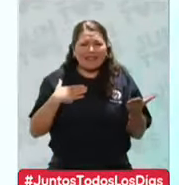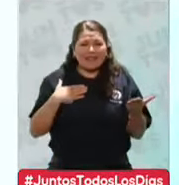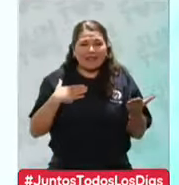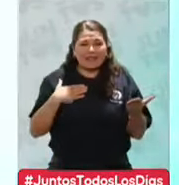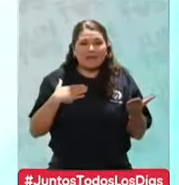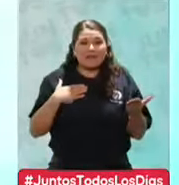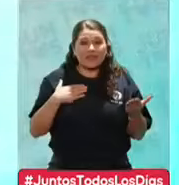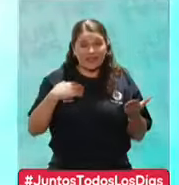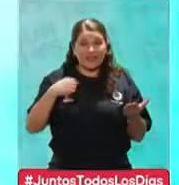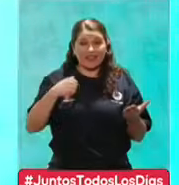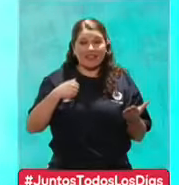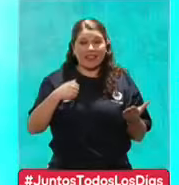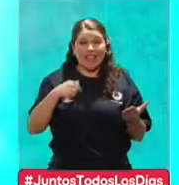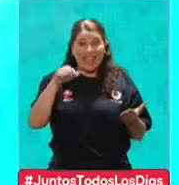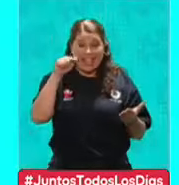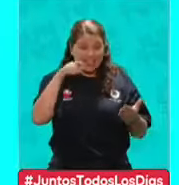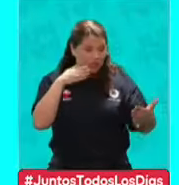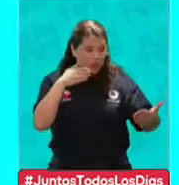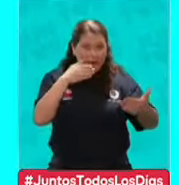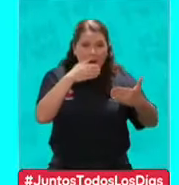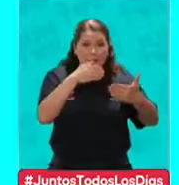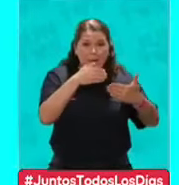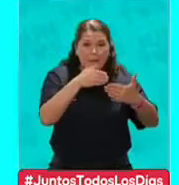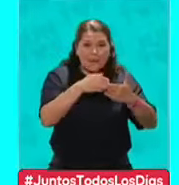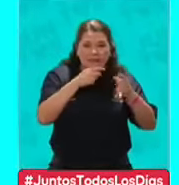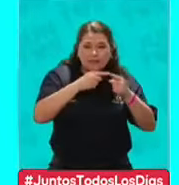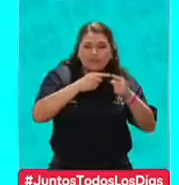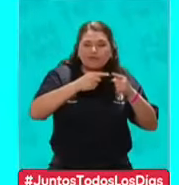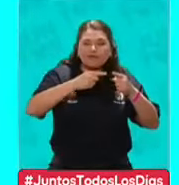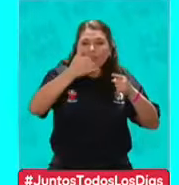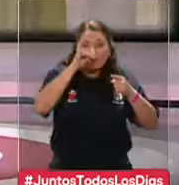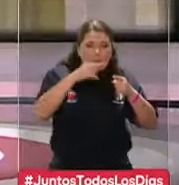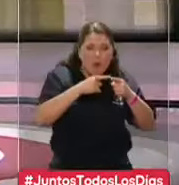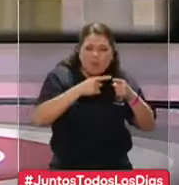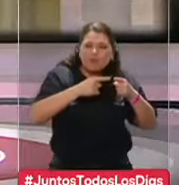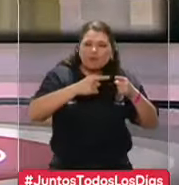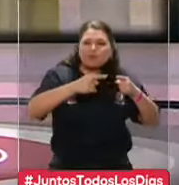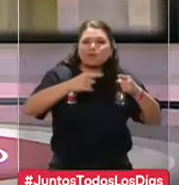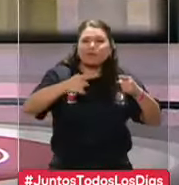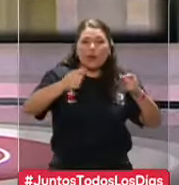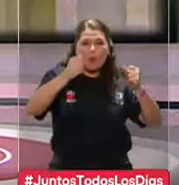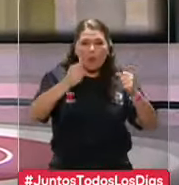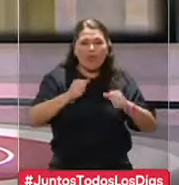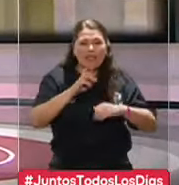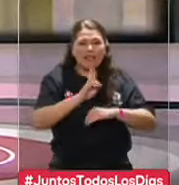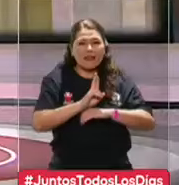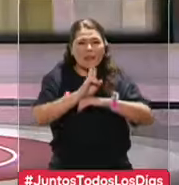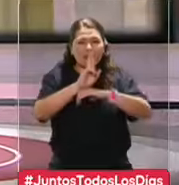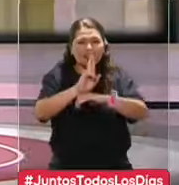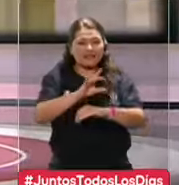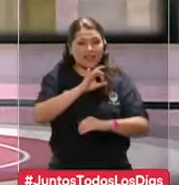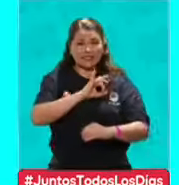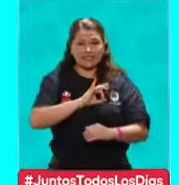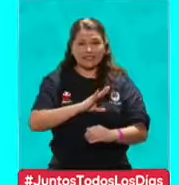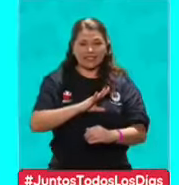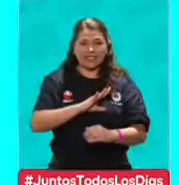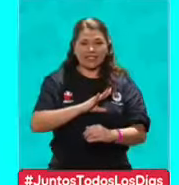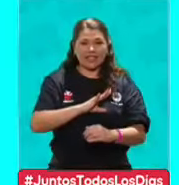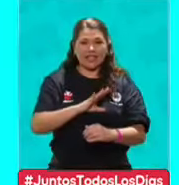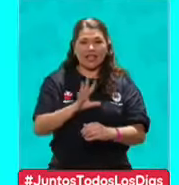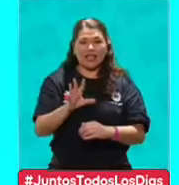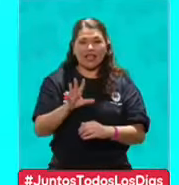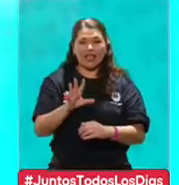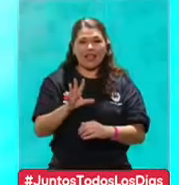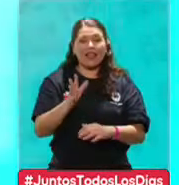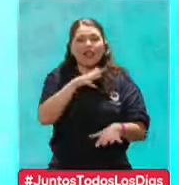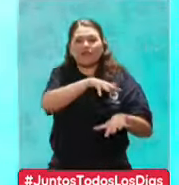una meta que tengo a largo plazo, tal vez, es poder representar al país, ser parte de la